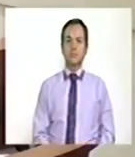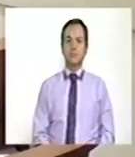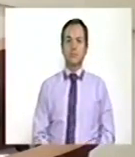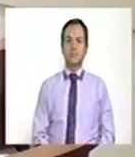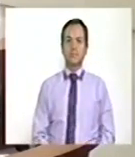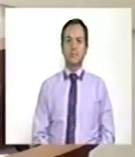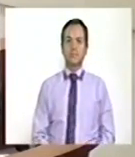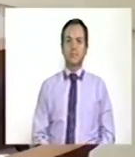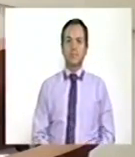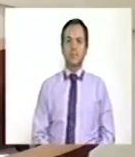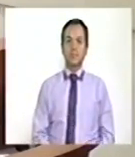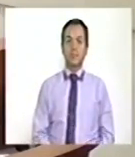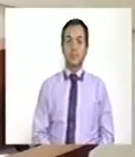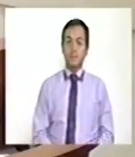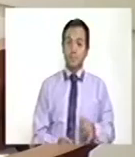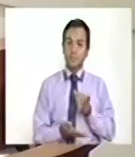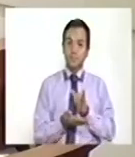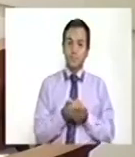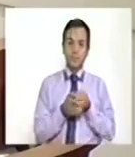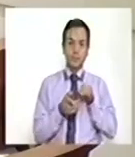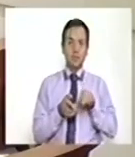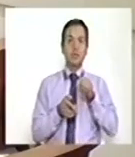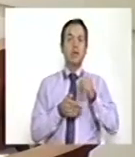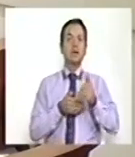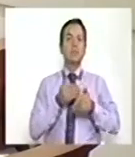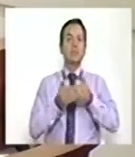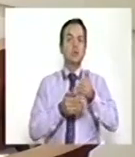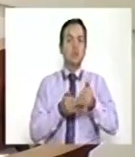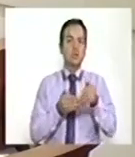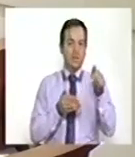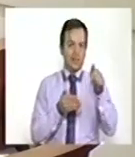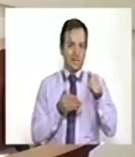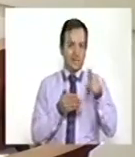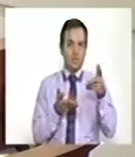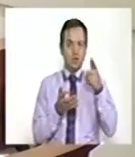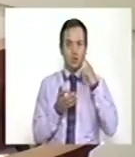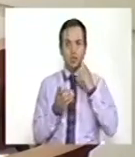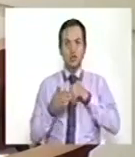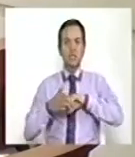En el proceso que hoy está o que reposa